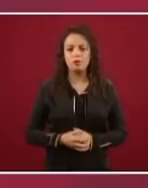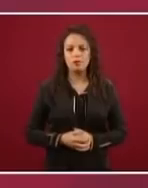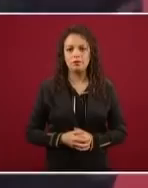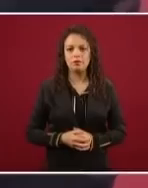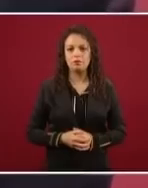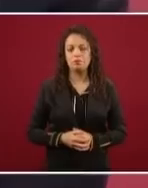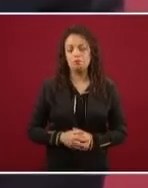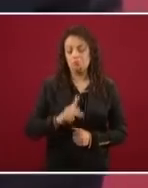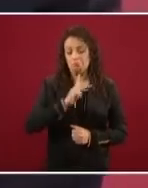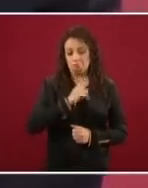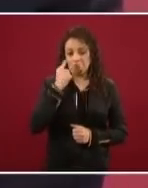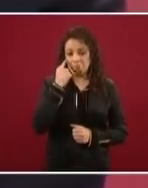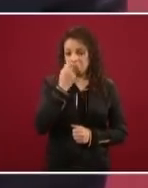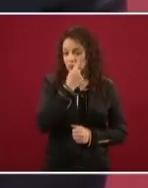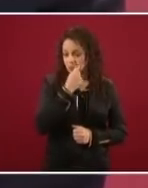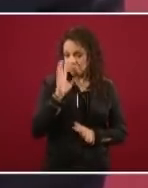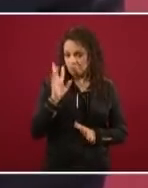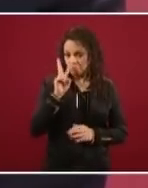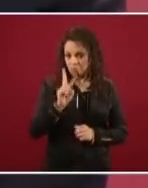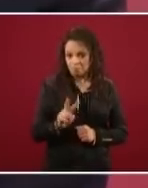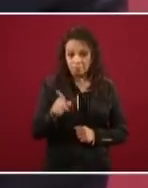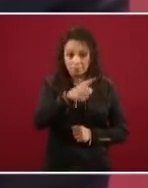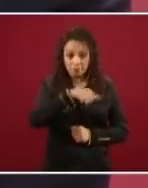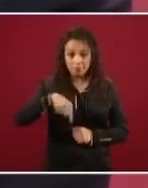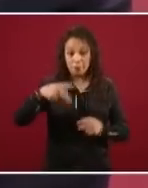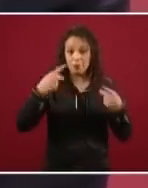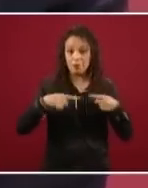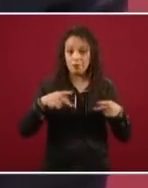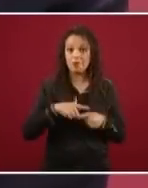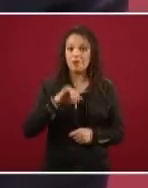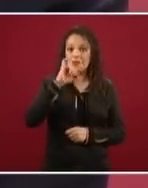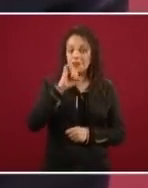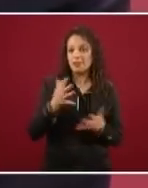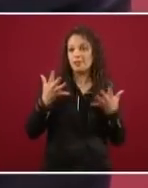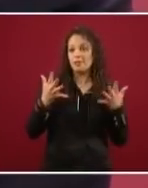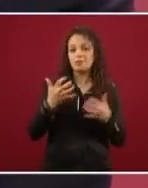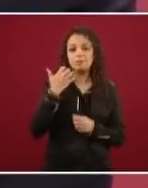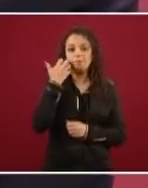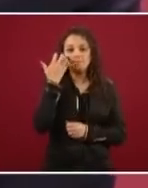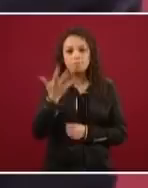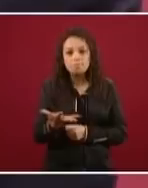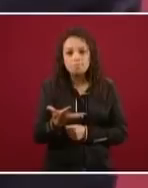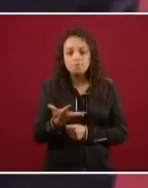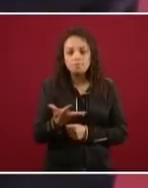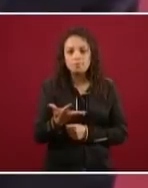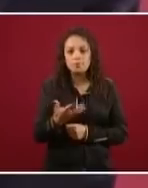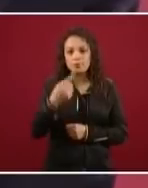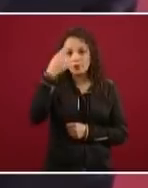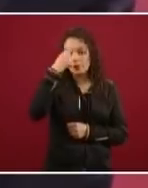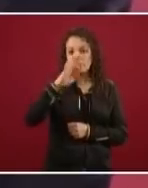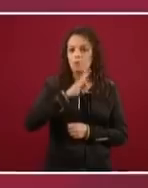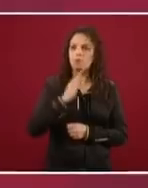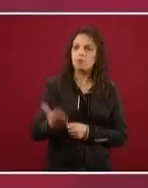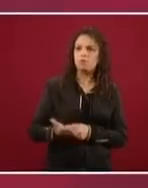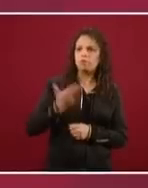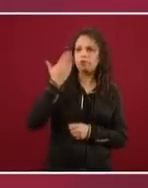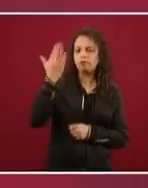si hay una voluntad colectiva dispuesta a exigir en honestidad